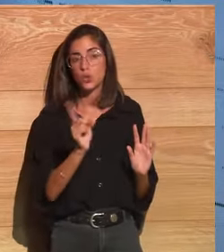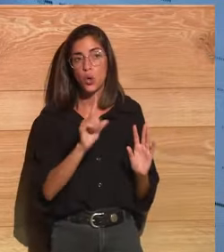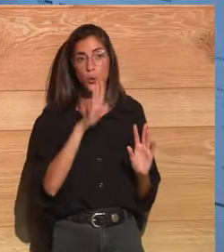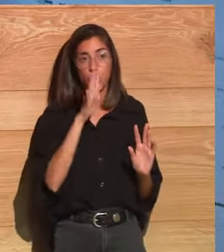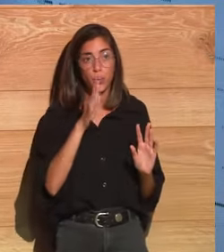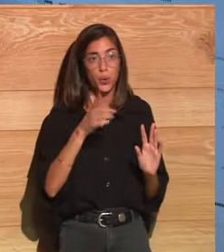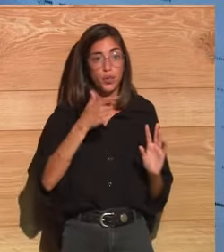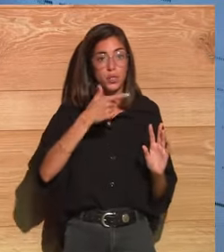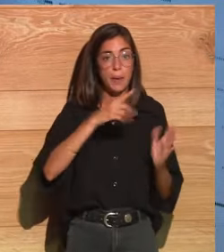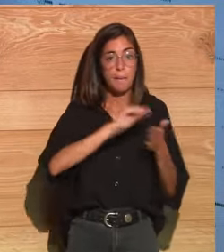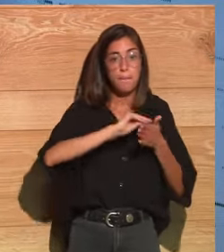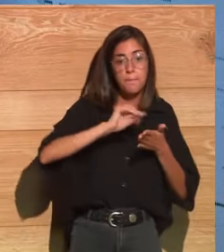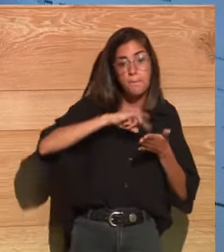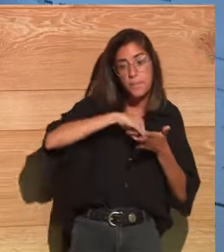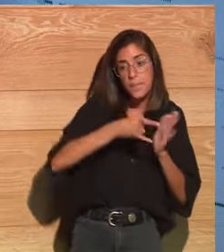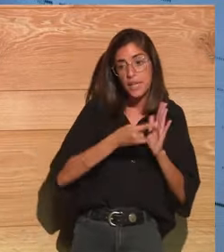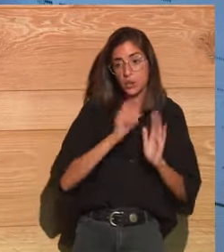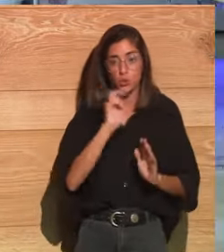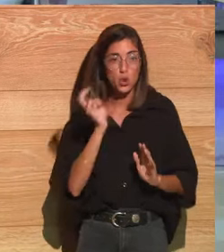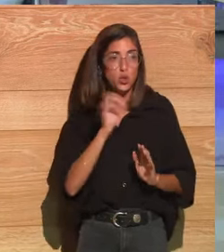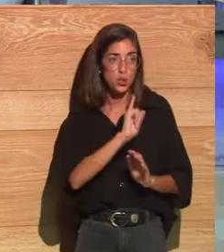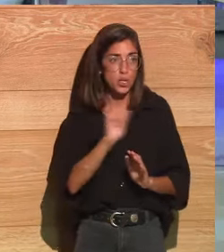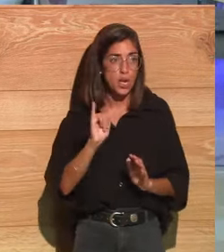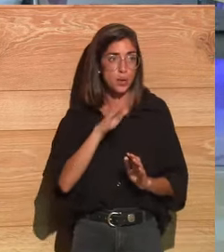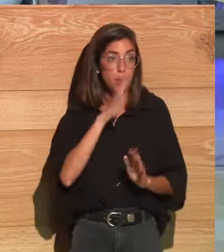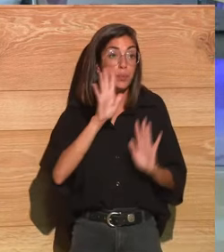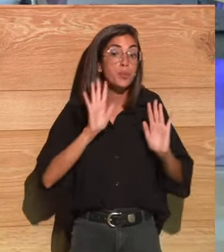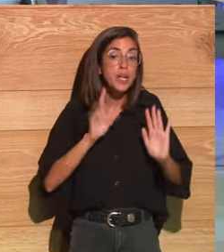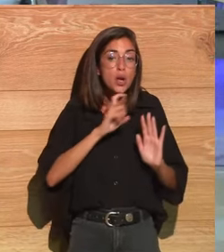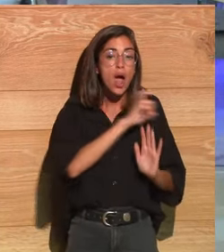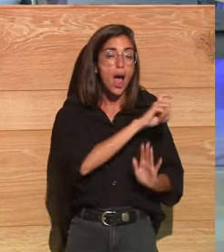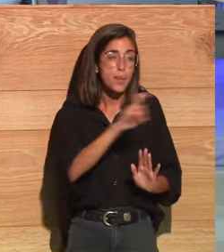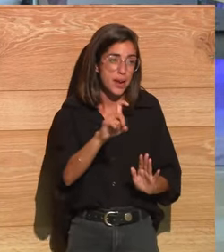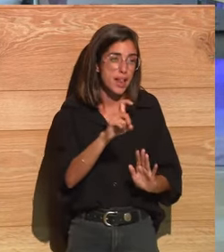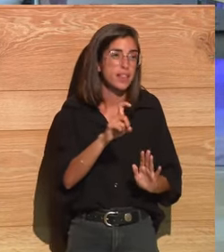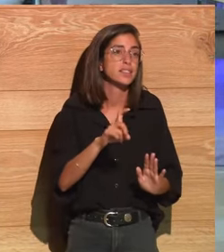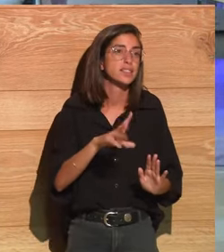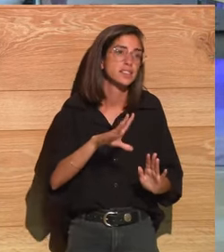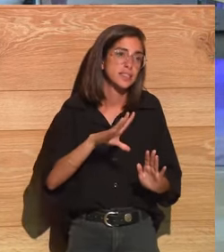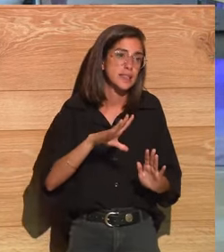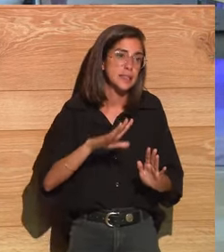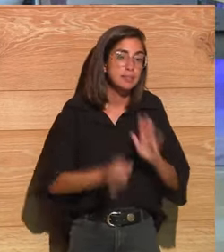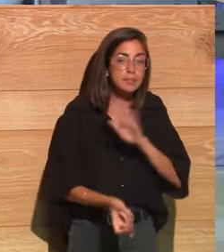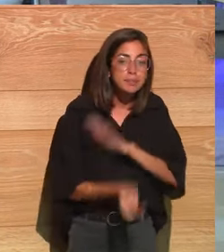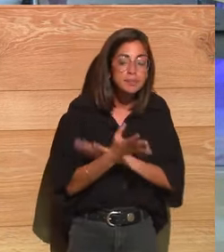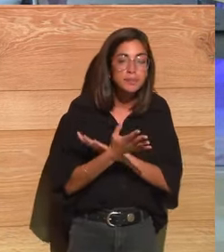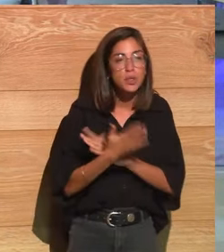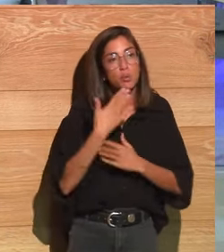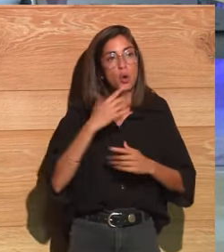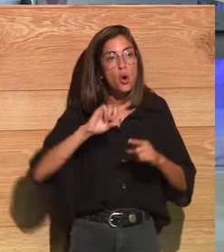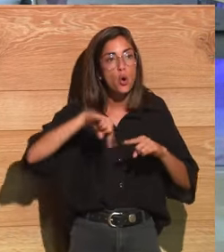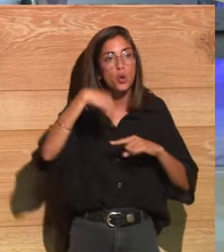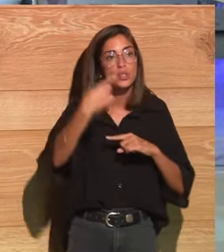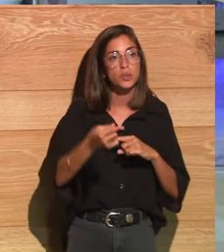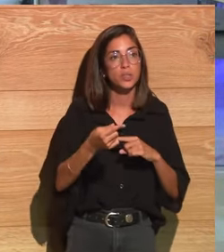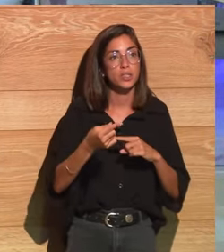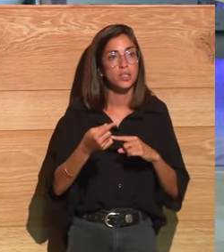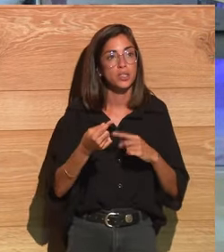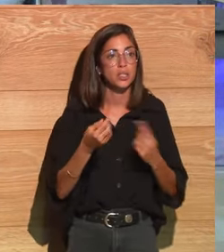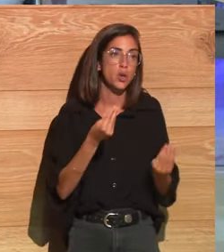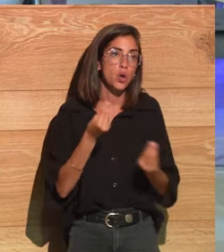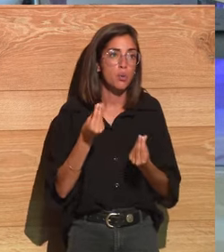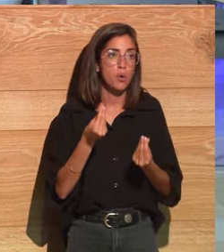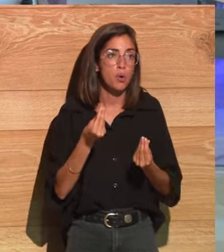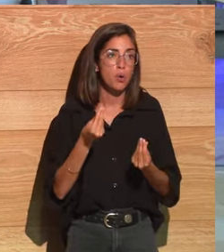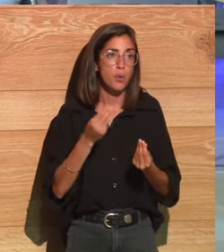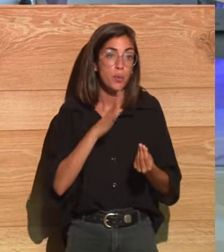o conocimiento para combatir. Pero son amenazas que aparecen realmente como consecuencia, ¿no? Como precio a pagar o como arancel